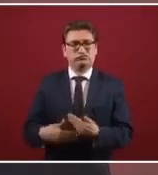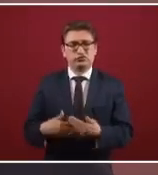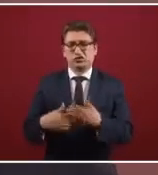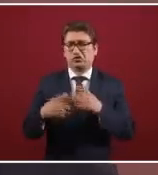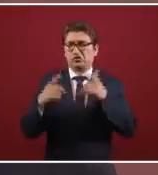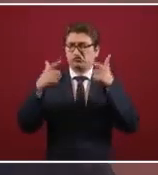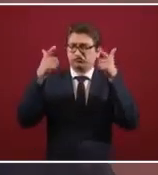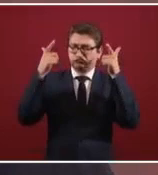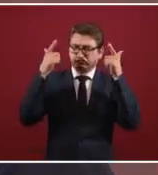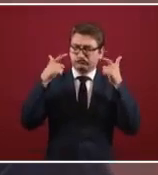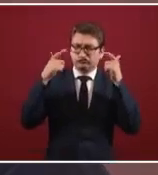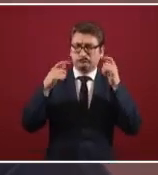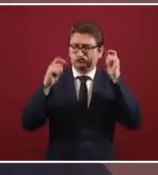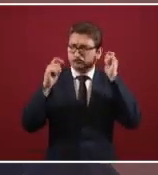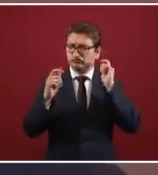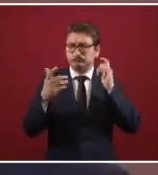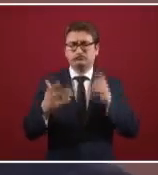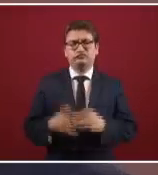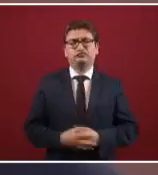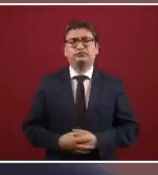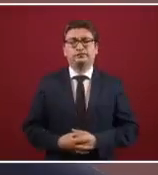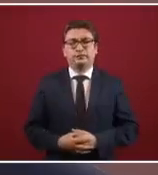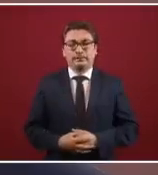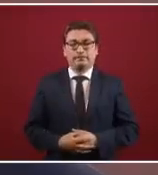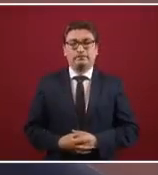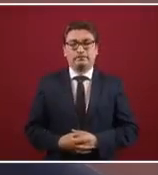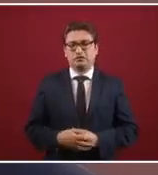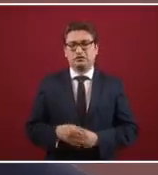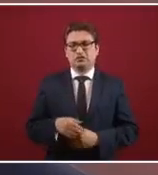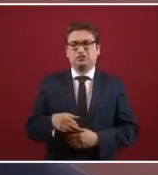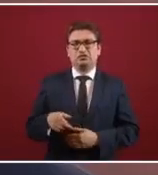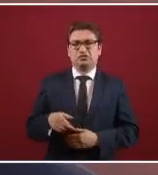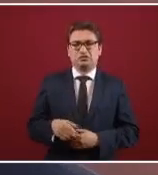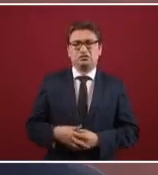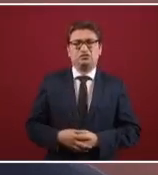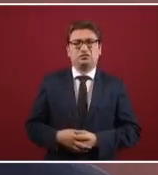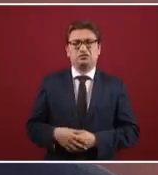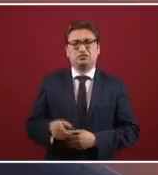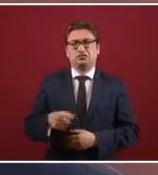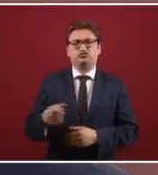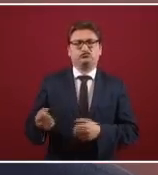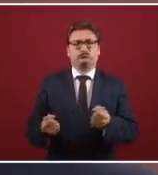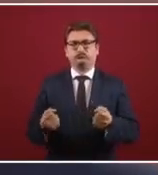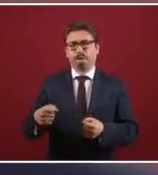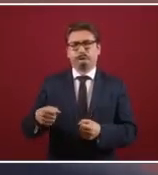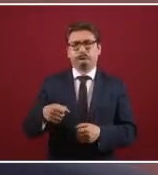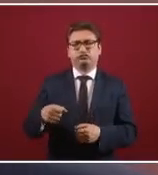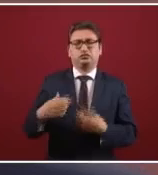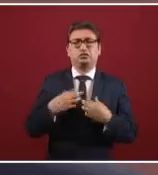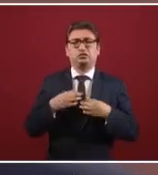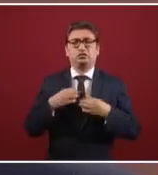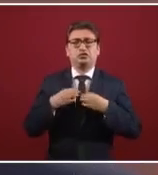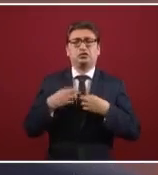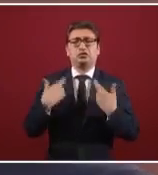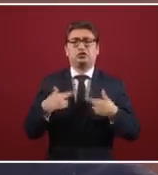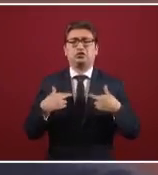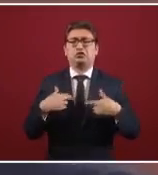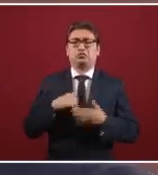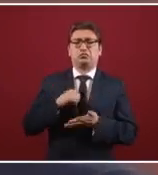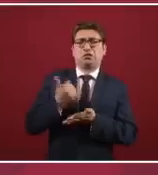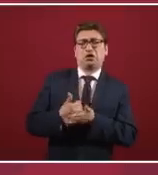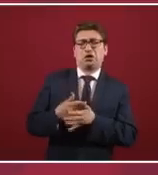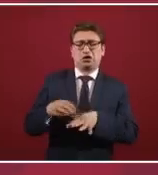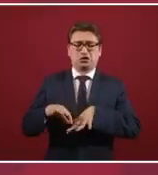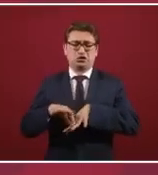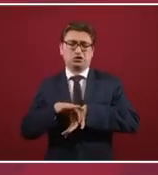el sombrero tejano de no sé cuántas x y la ropa de marca y las